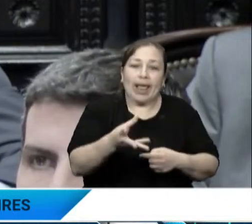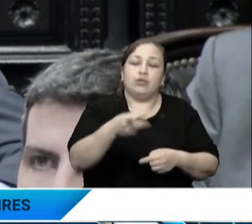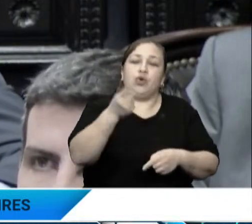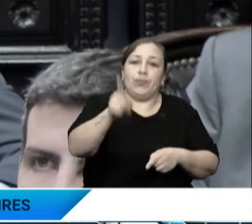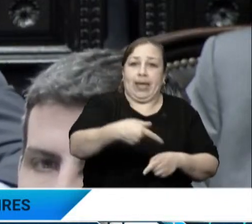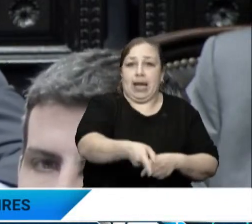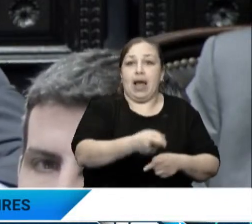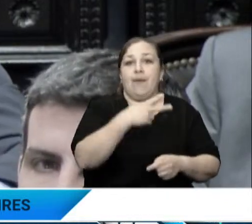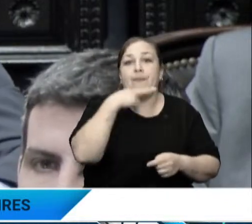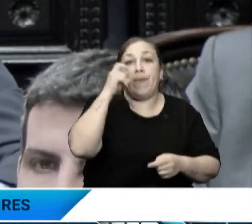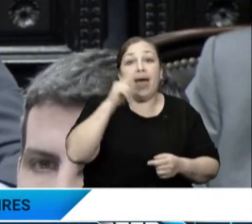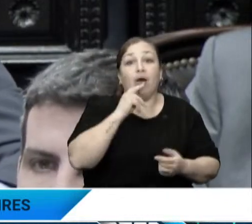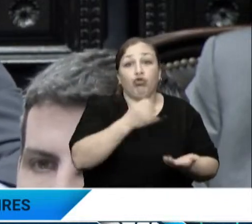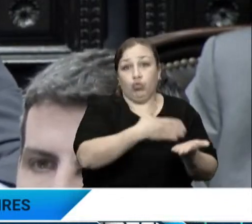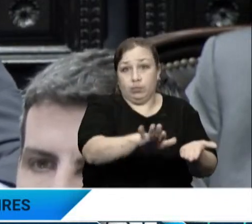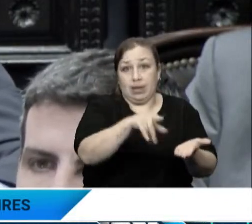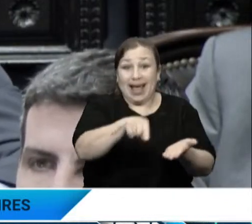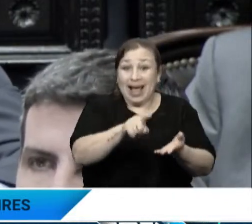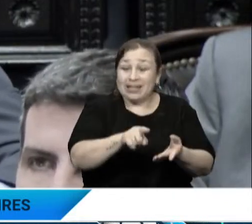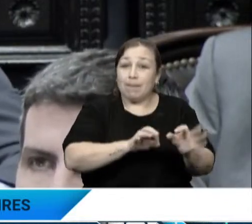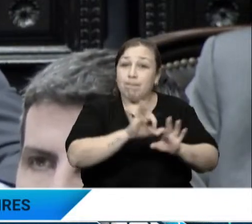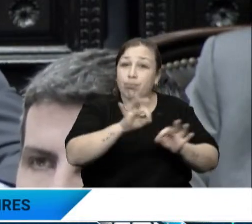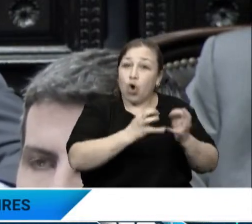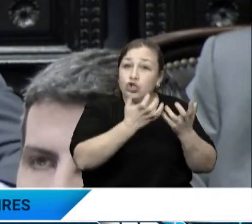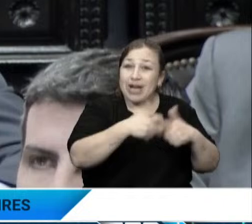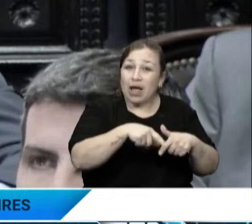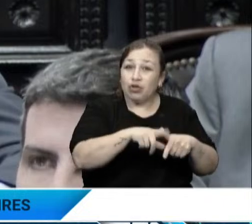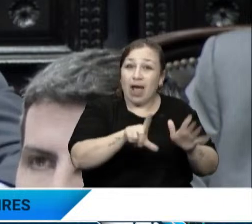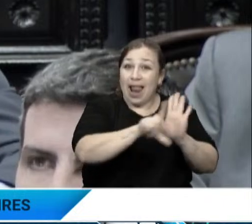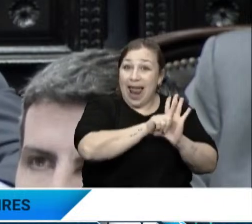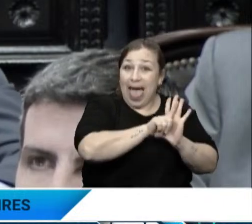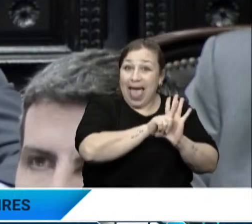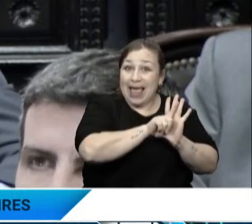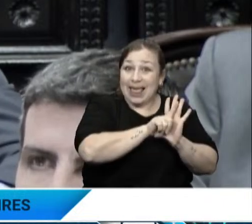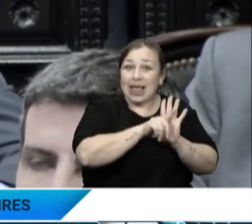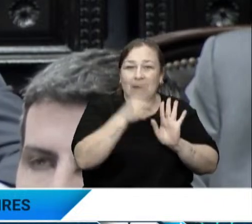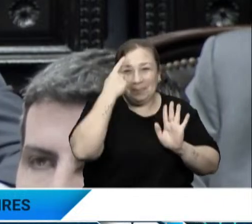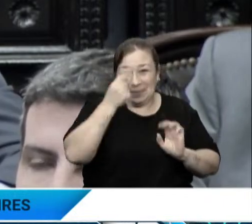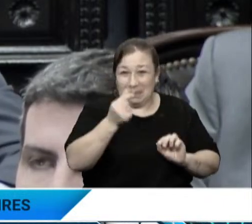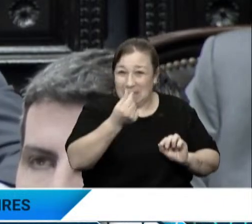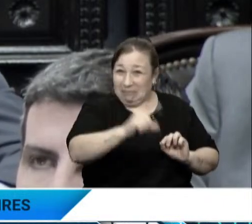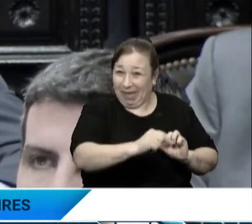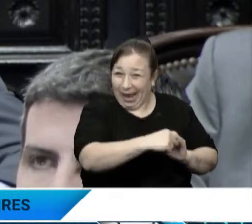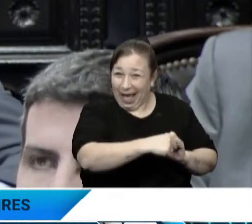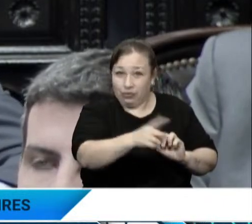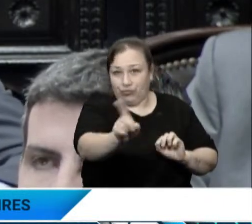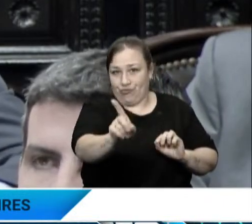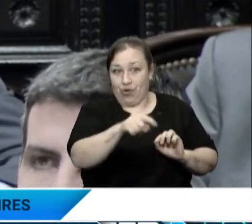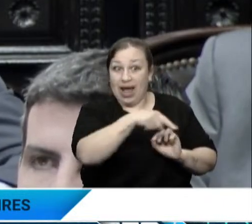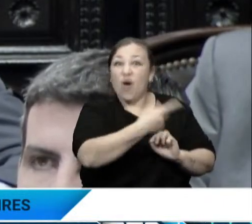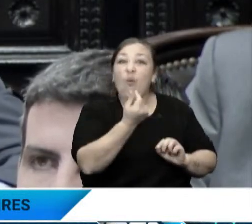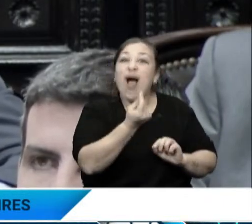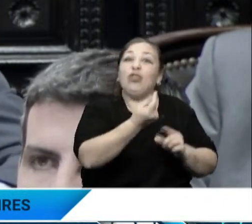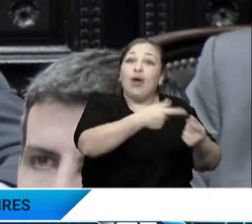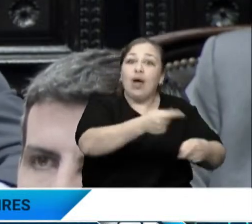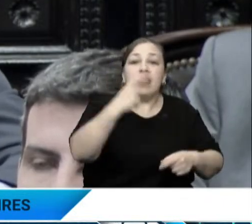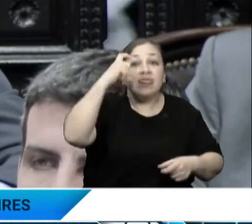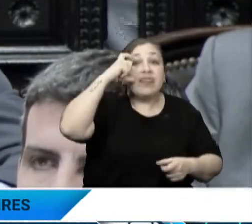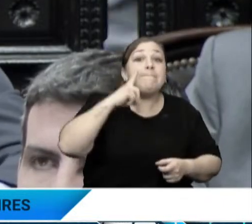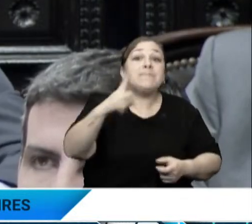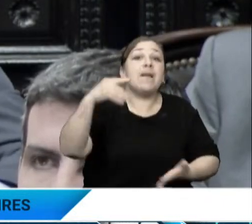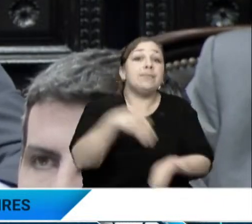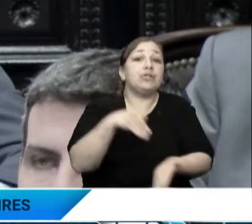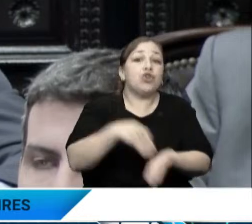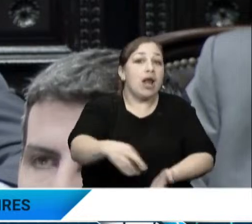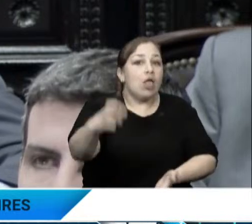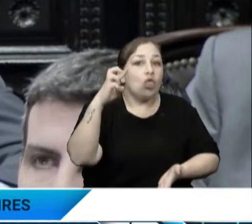este proyecto de ley no cuesta 2 pesitos. ¿Saben cuánto cuesta? Ustedes lo midieron cuánto cuesta. 10.000 millones de dólares